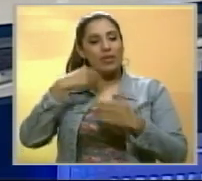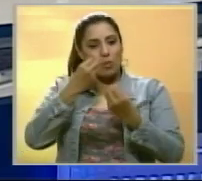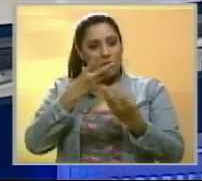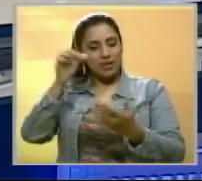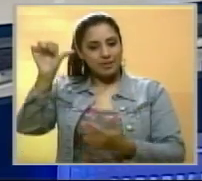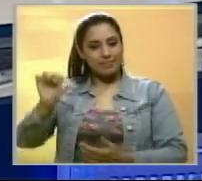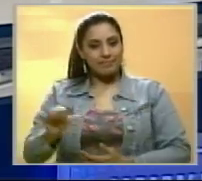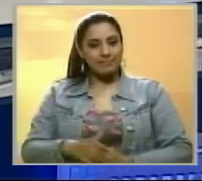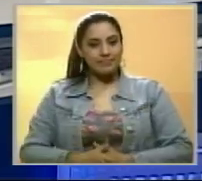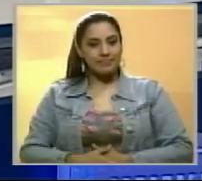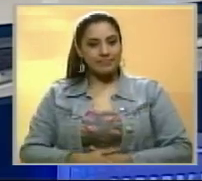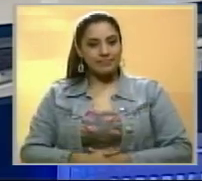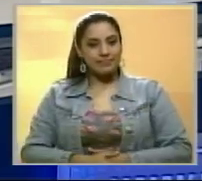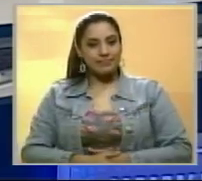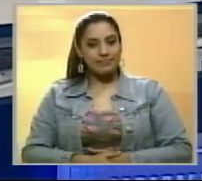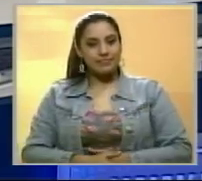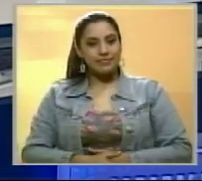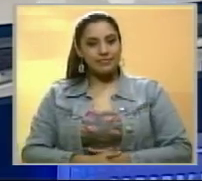volvemos.